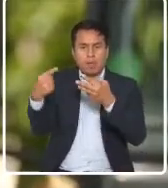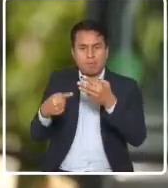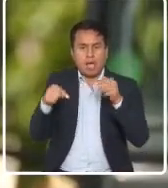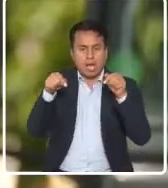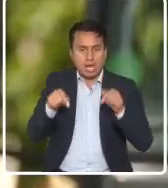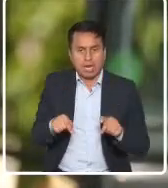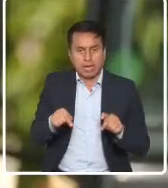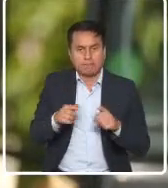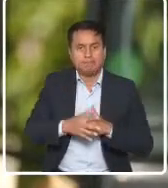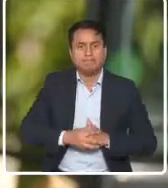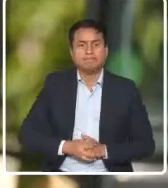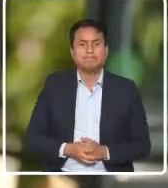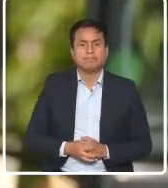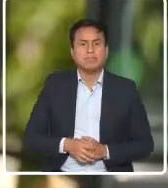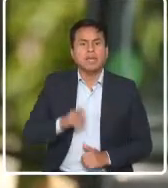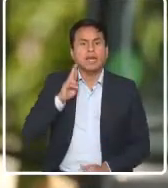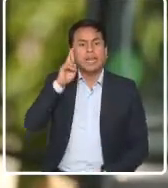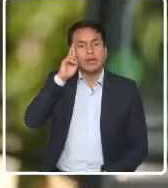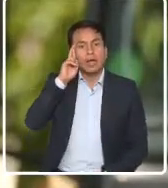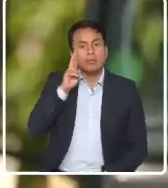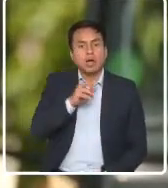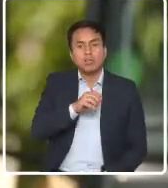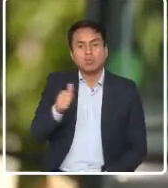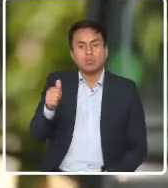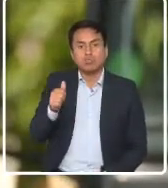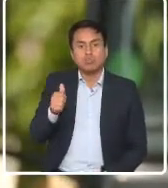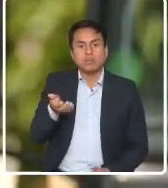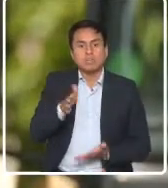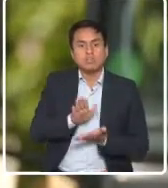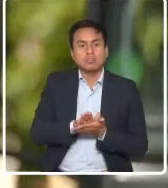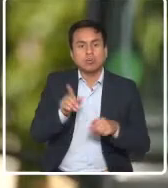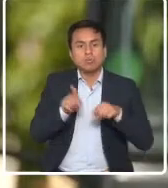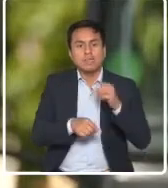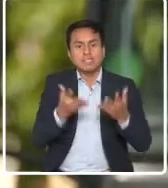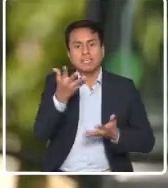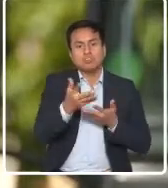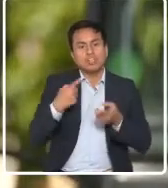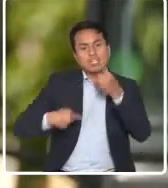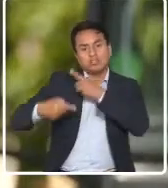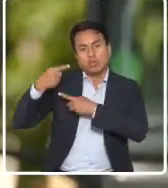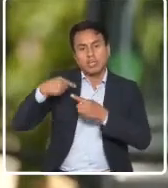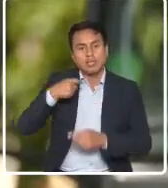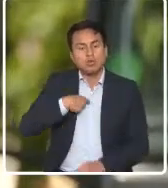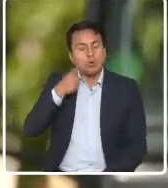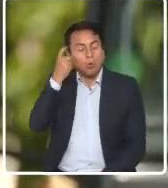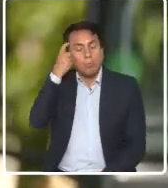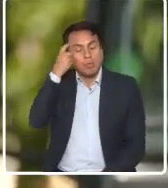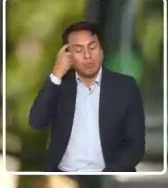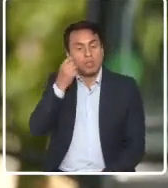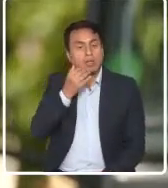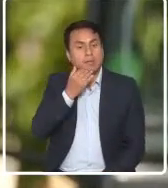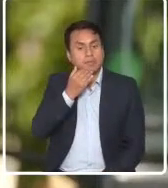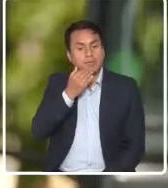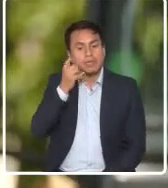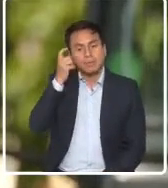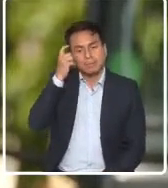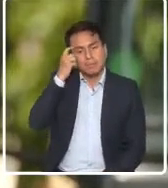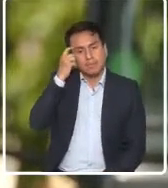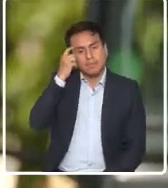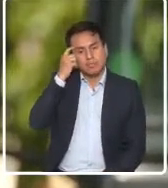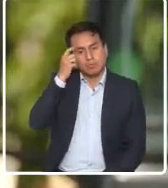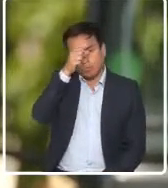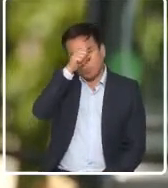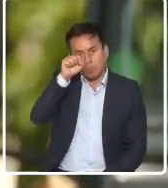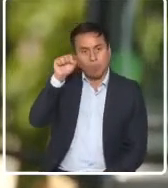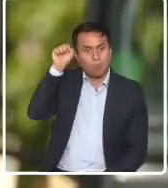acá, recordamos a todos los fallecidos en los combates de incendio a lo largo de nuestra historia. Pienso también en